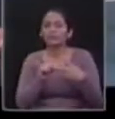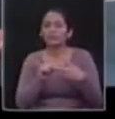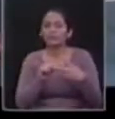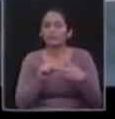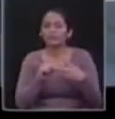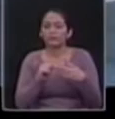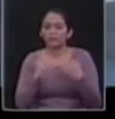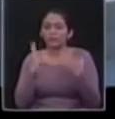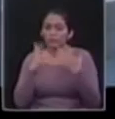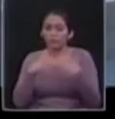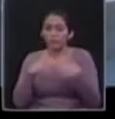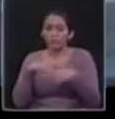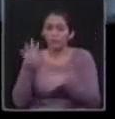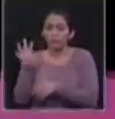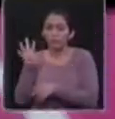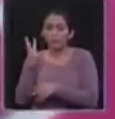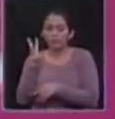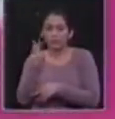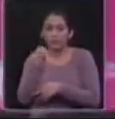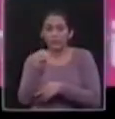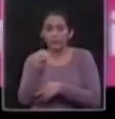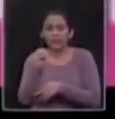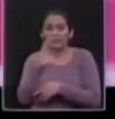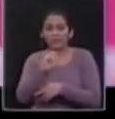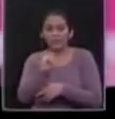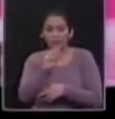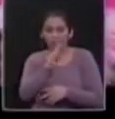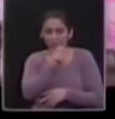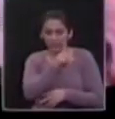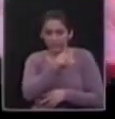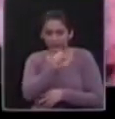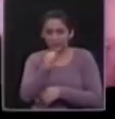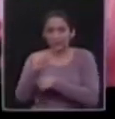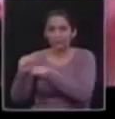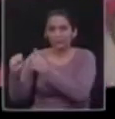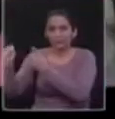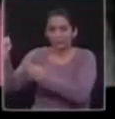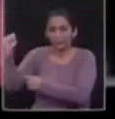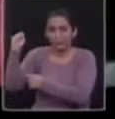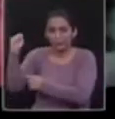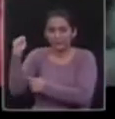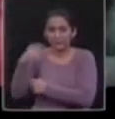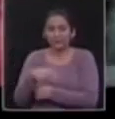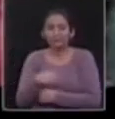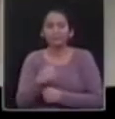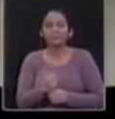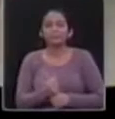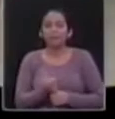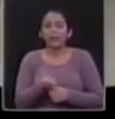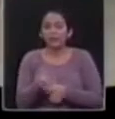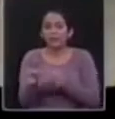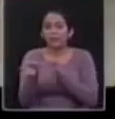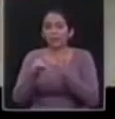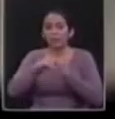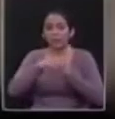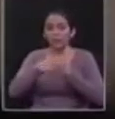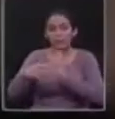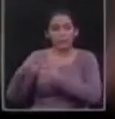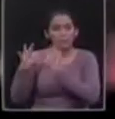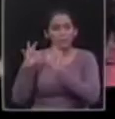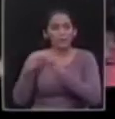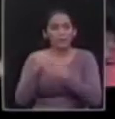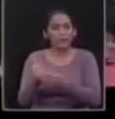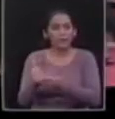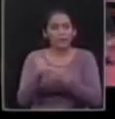de 460 caballos de fuerza. En el marco de la feria, Kia Motors entregó a sus clientes ventajas tecnológicas. En el caso de